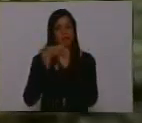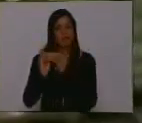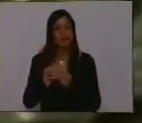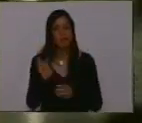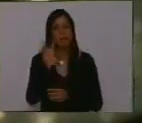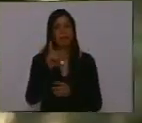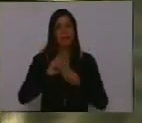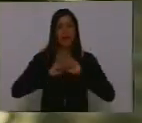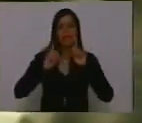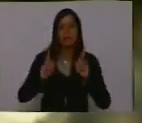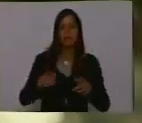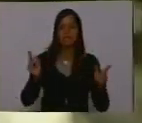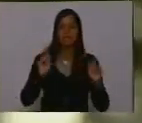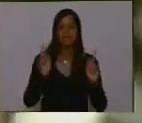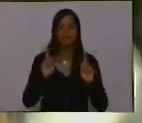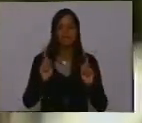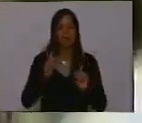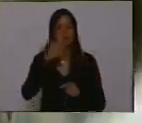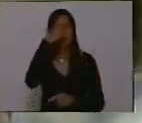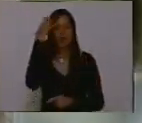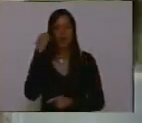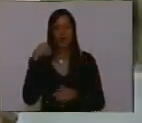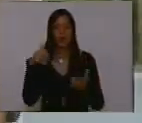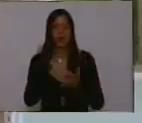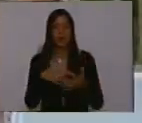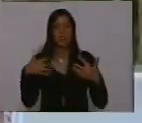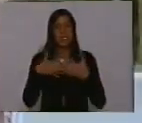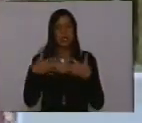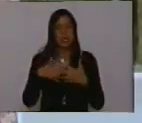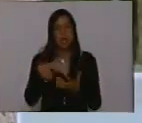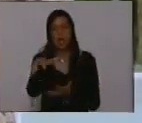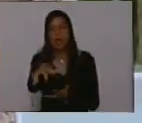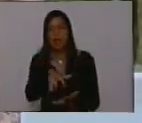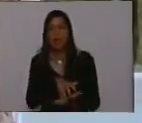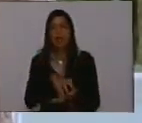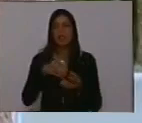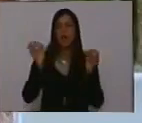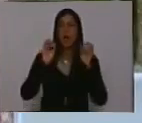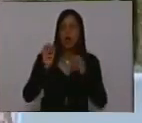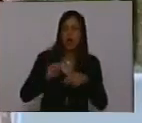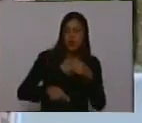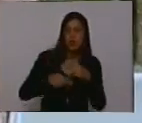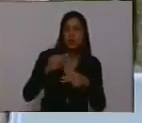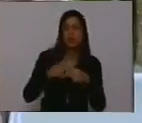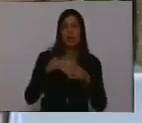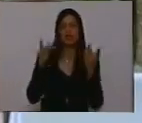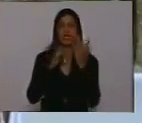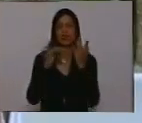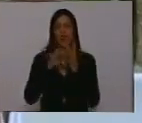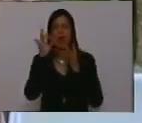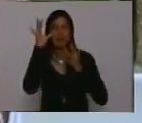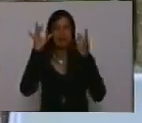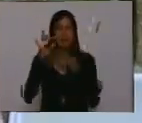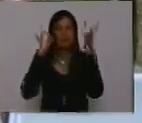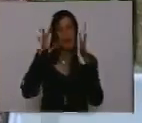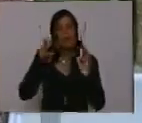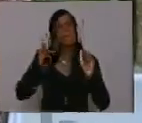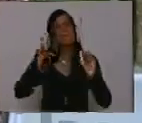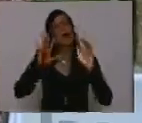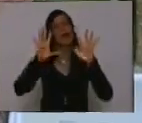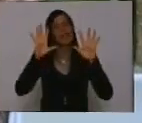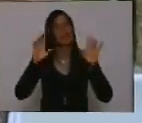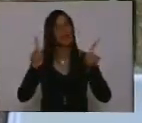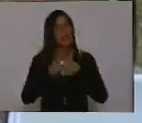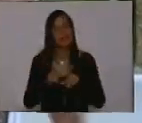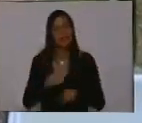diferente, les tocó a sangre y fuego. Pero si hubiese sido trabajando en el campo, o construyendo, innovando, en las nuevas tecnologías, habrían sido maravillosos como también lo